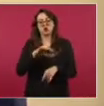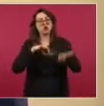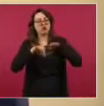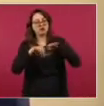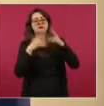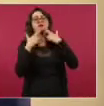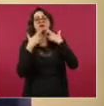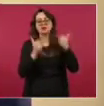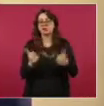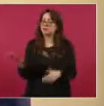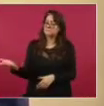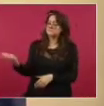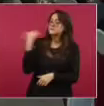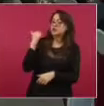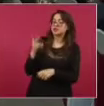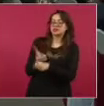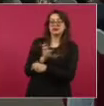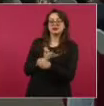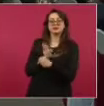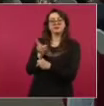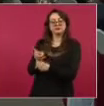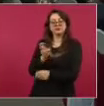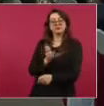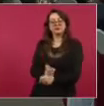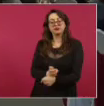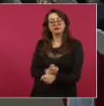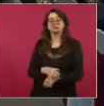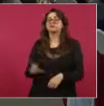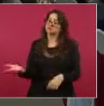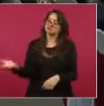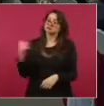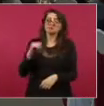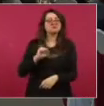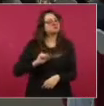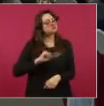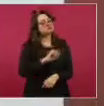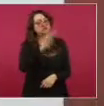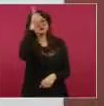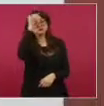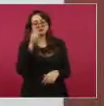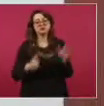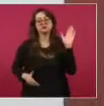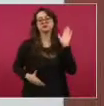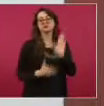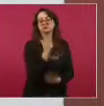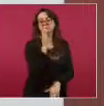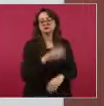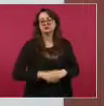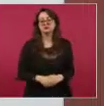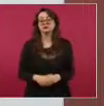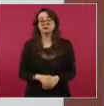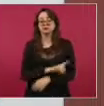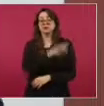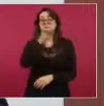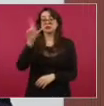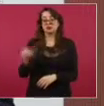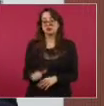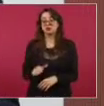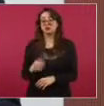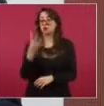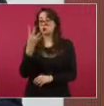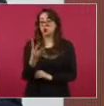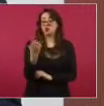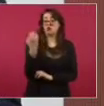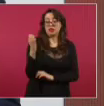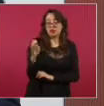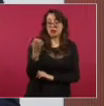Por fin, luego de haber rechazado en 2 ocasiones la mediación presidencial, los empresarios la aceptaron y el 4 de